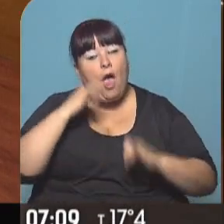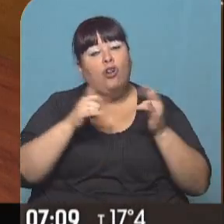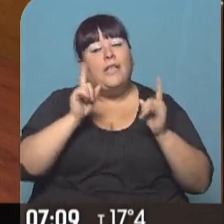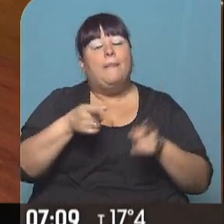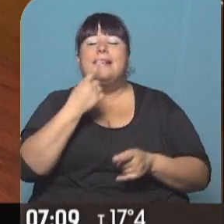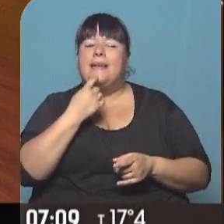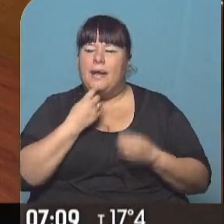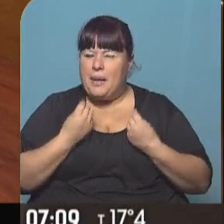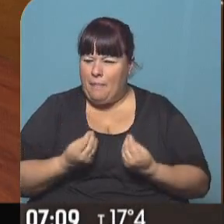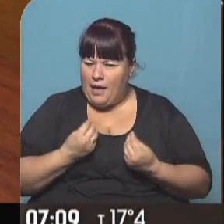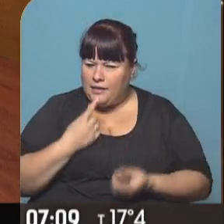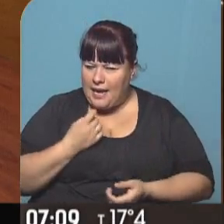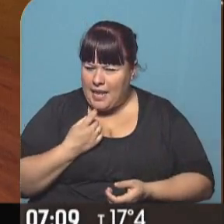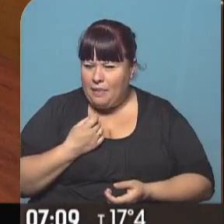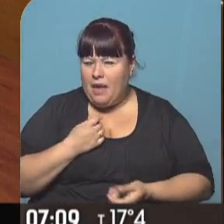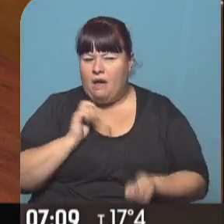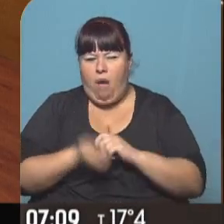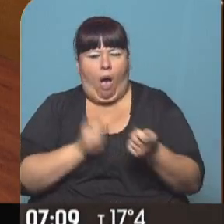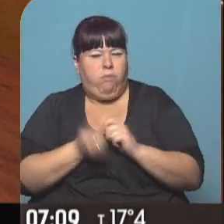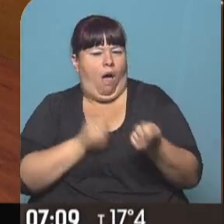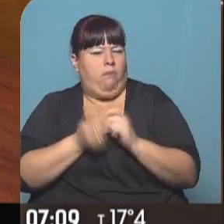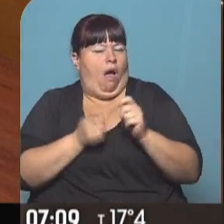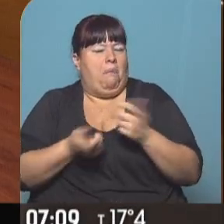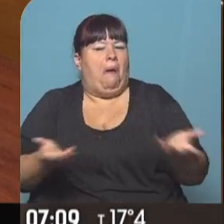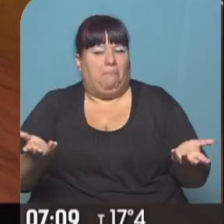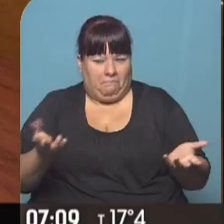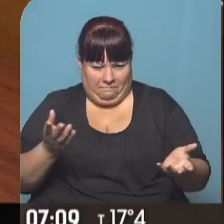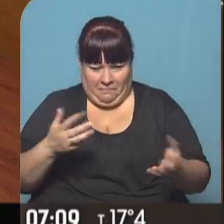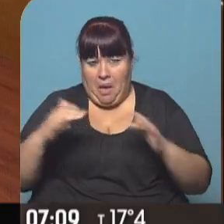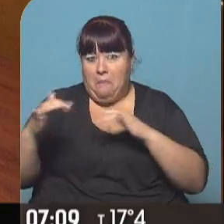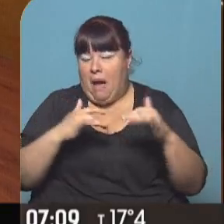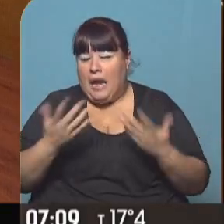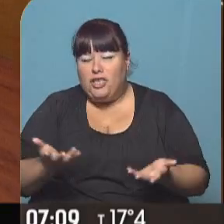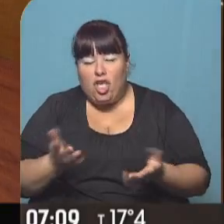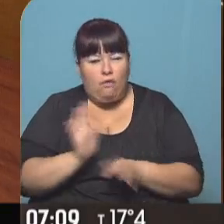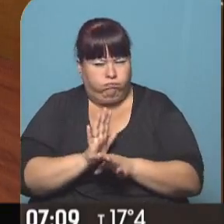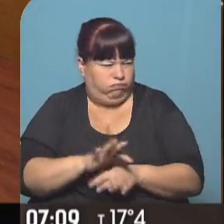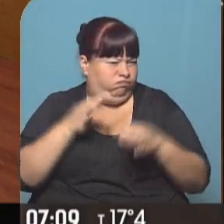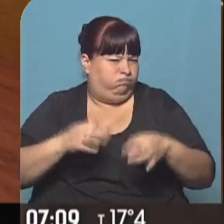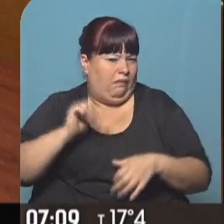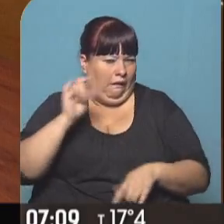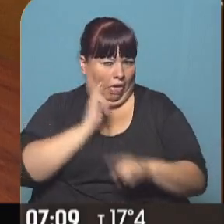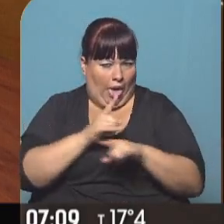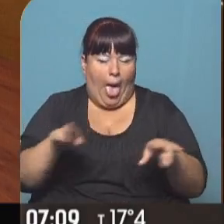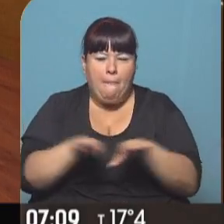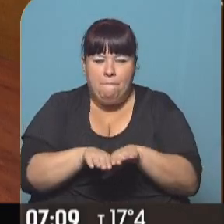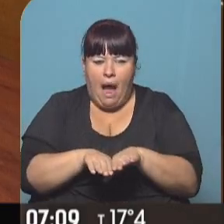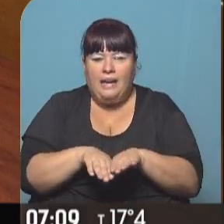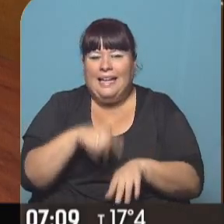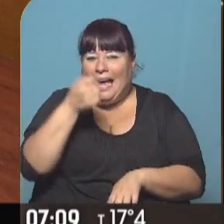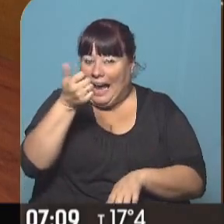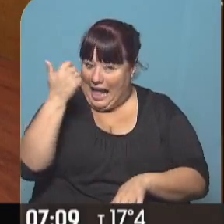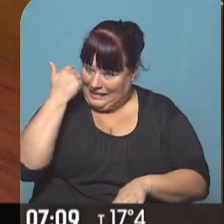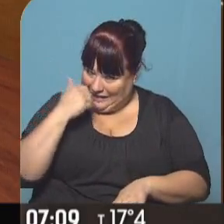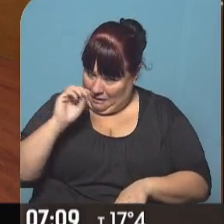también de River. ¿Qué le pasó a River? Tantos cambios, tantas modificaciones. Un partido que tenía prácticamente cerrado, termina empatándolo y casi lo